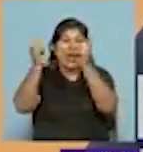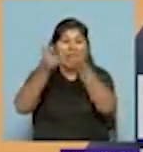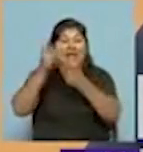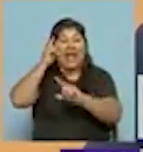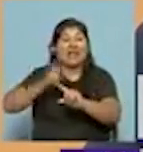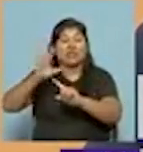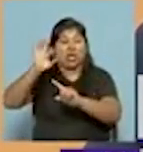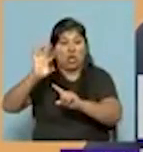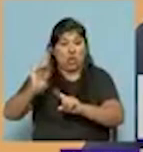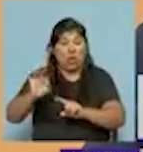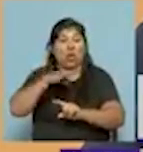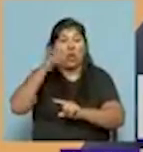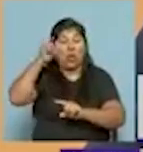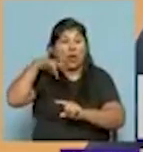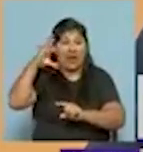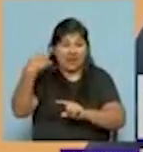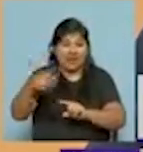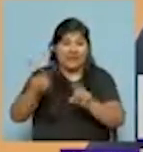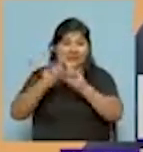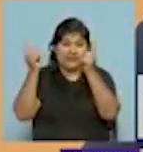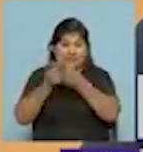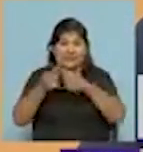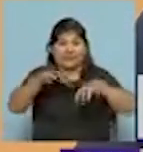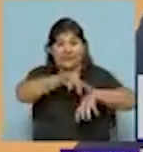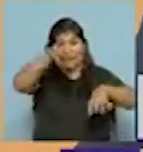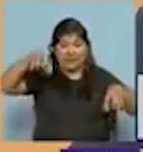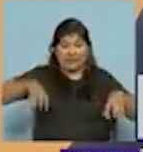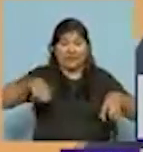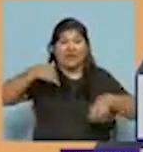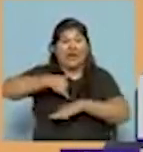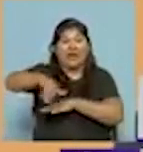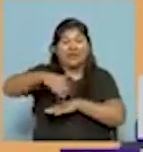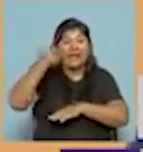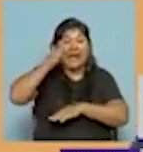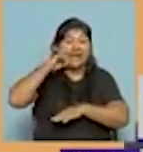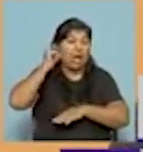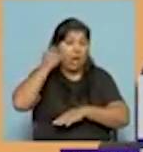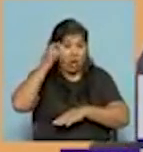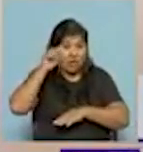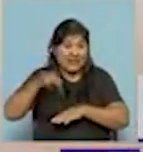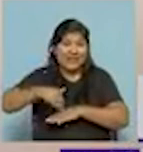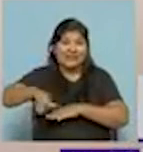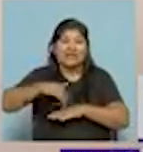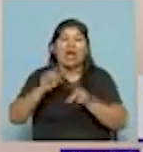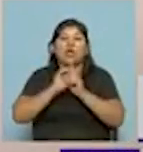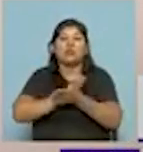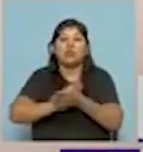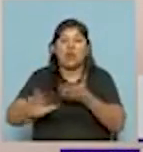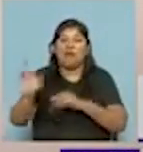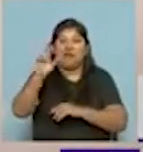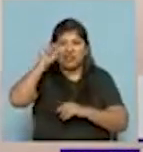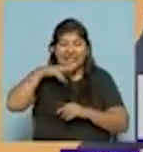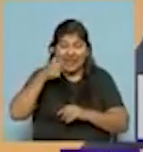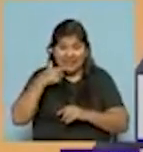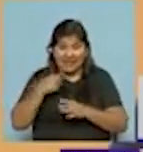oficina de rentas municipales calle yrigoyen y siempre casa central en el parque san martín el año pasado cuántos vehículos se